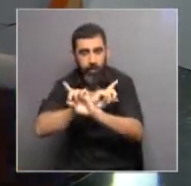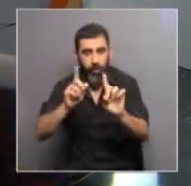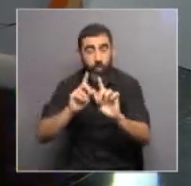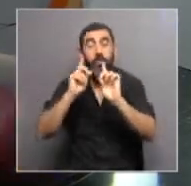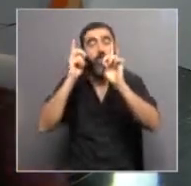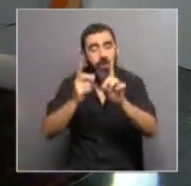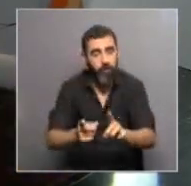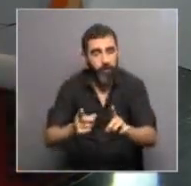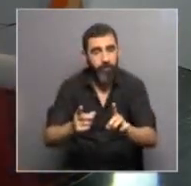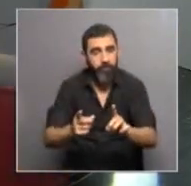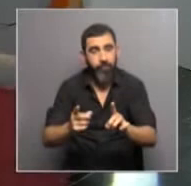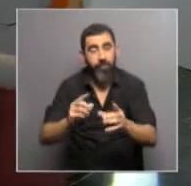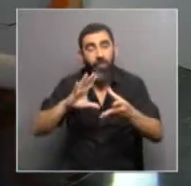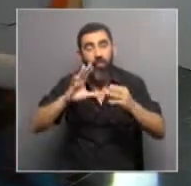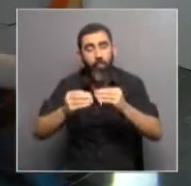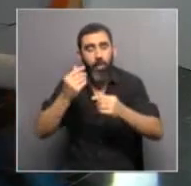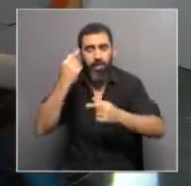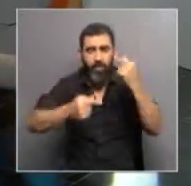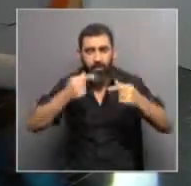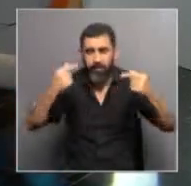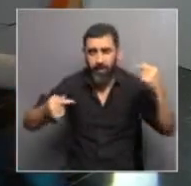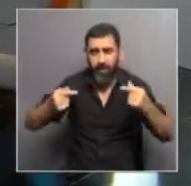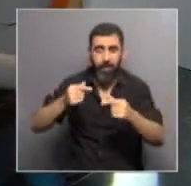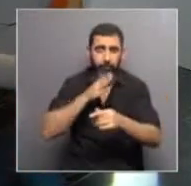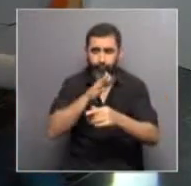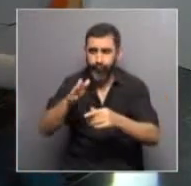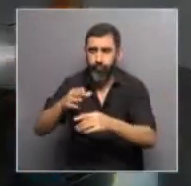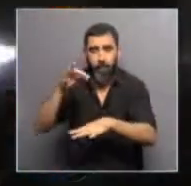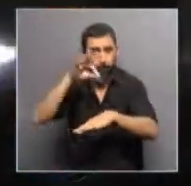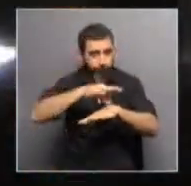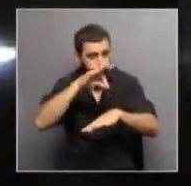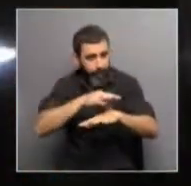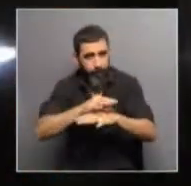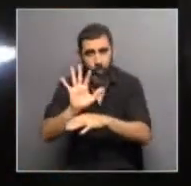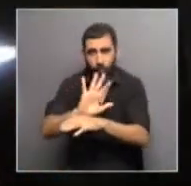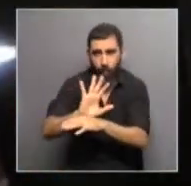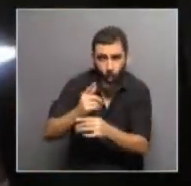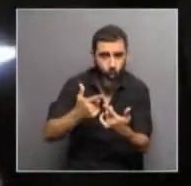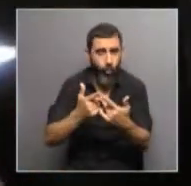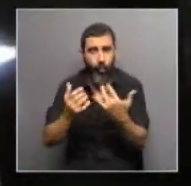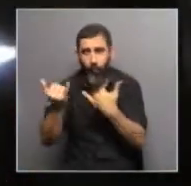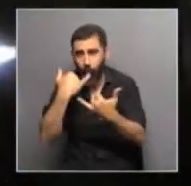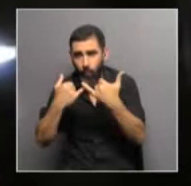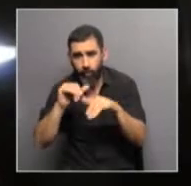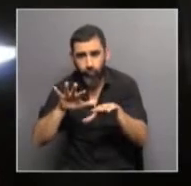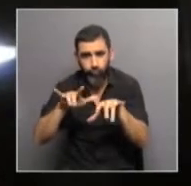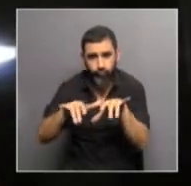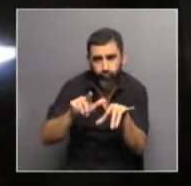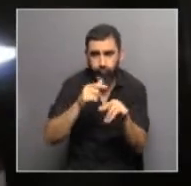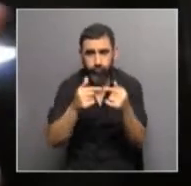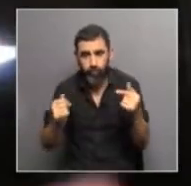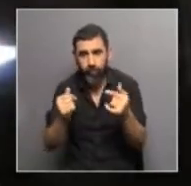también hablar de manera pluridisciplinaria con médicos, con microbiólogos, con bioinformáticos, que nos van a